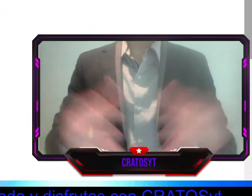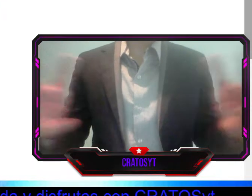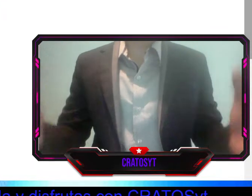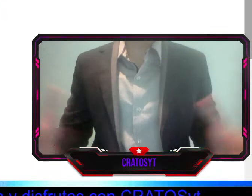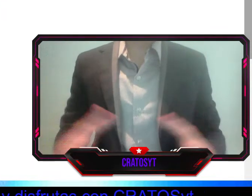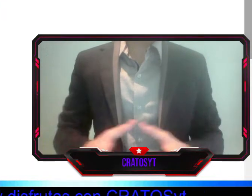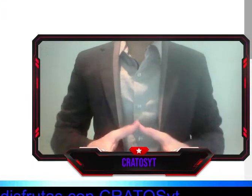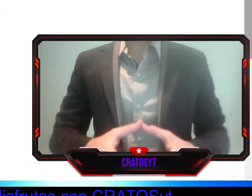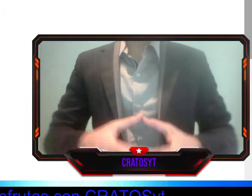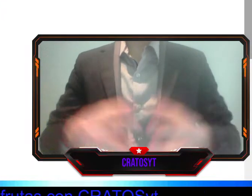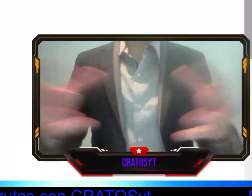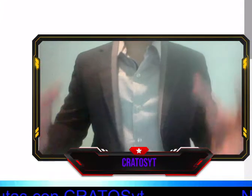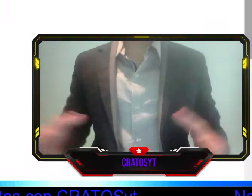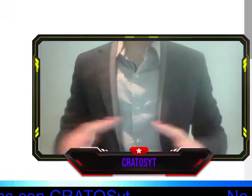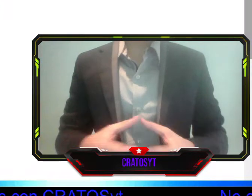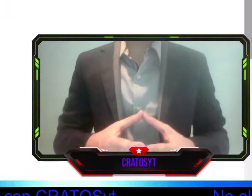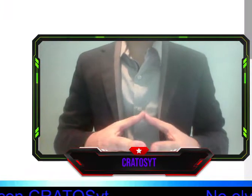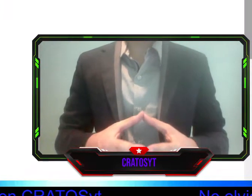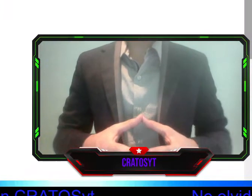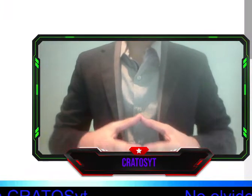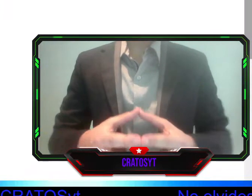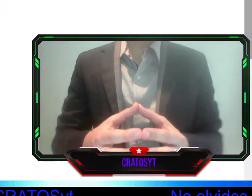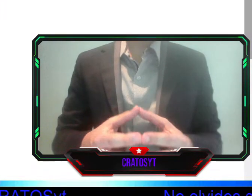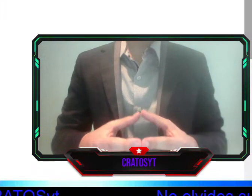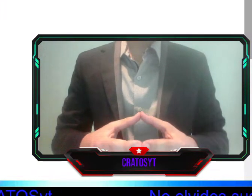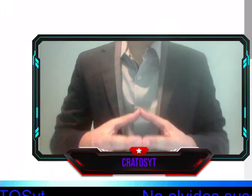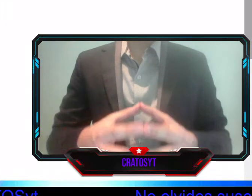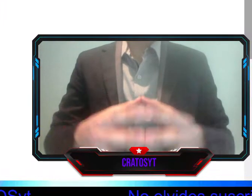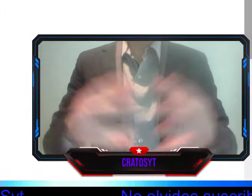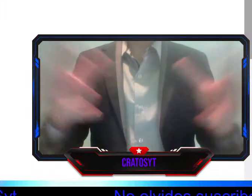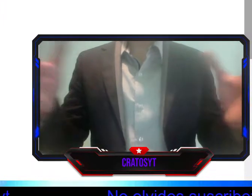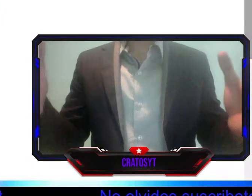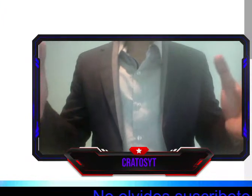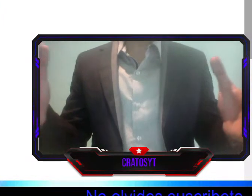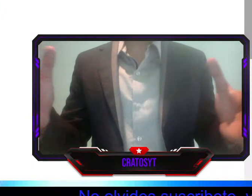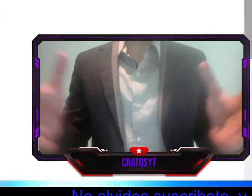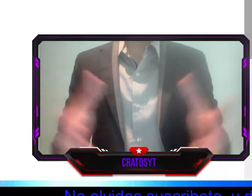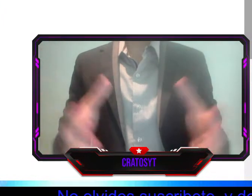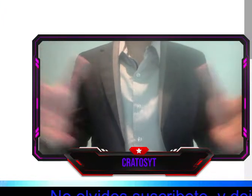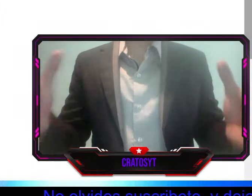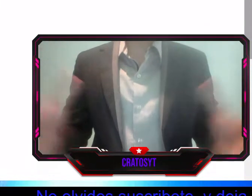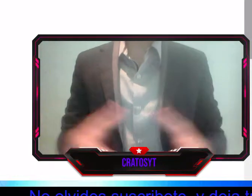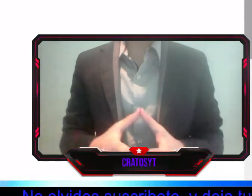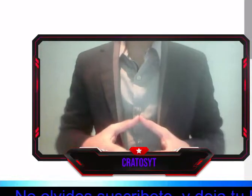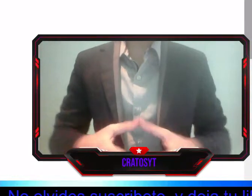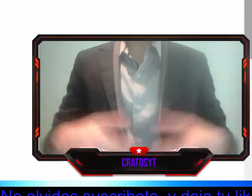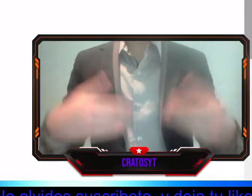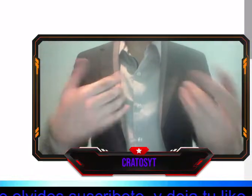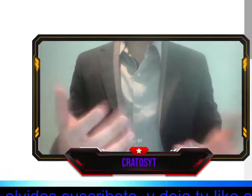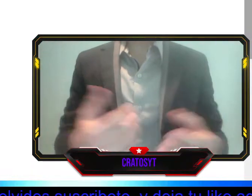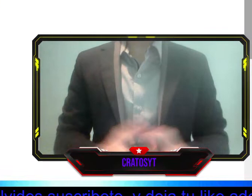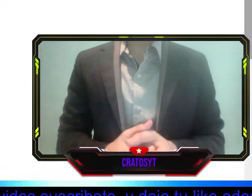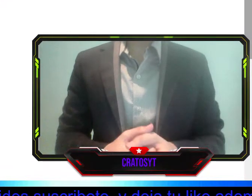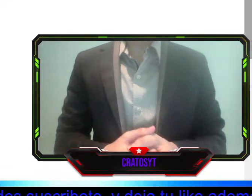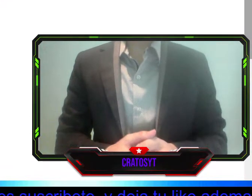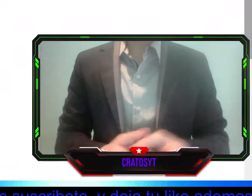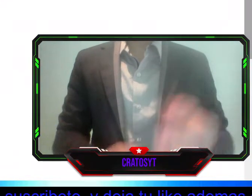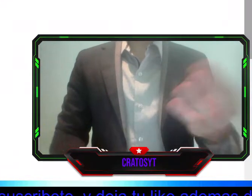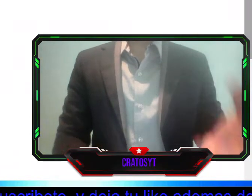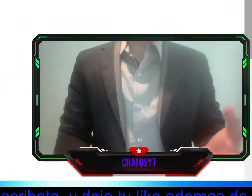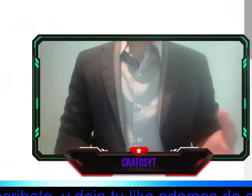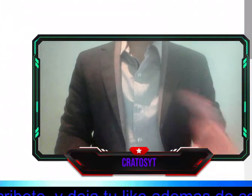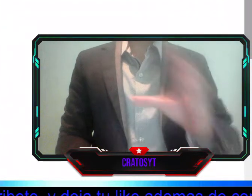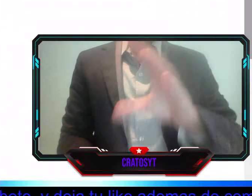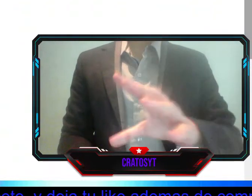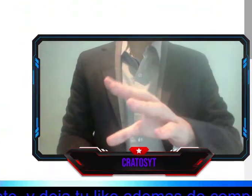autos de lujo, con autos carísimos, viajes básicamente en aviones privados, todo ese tipo de aspectos te